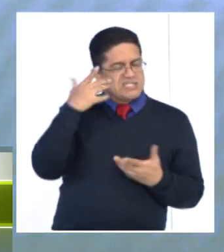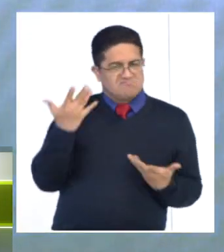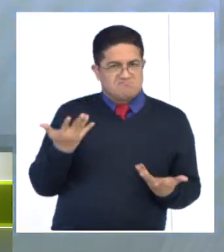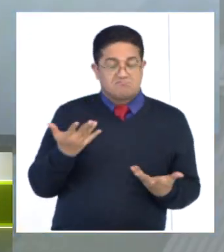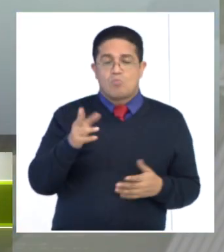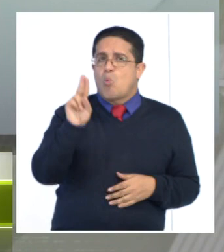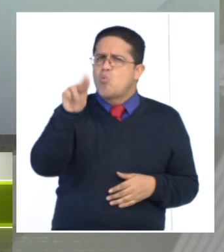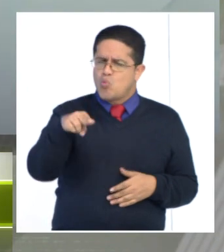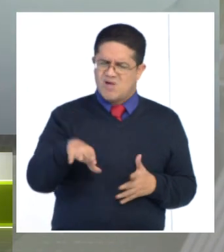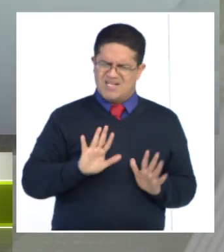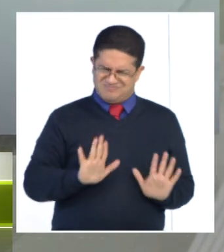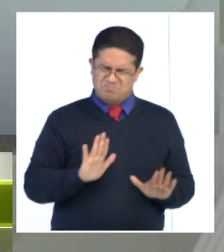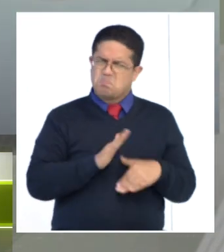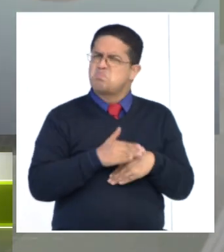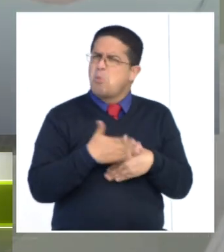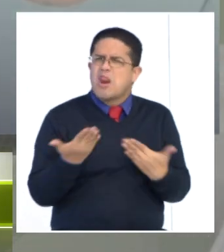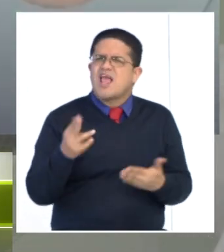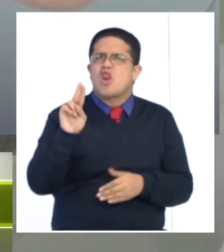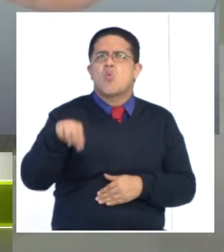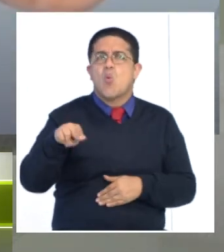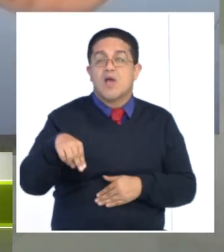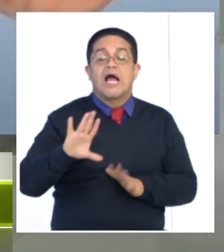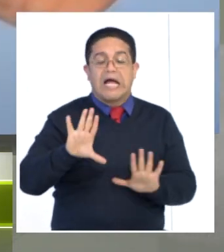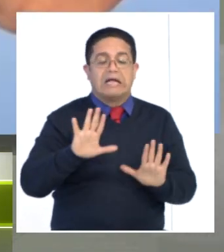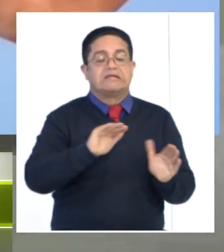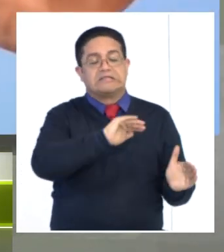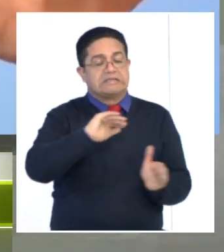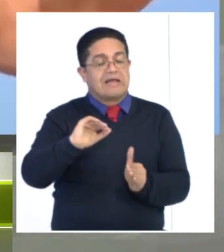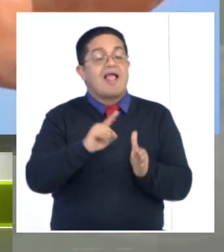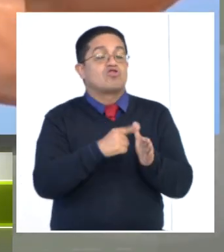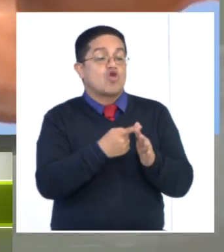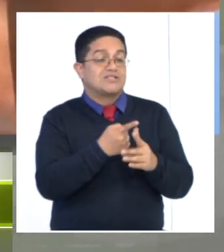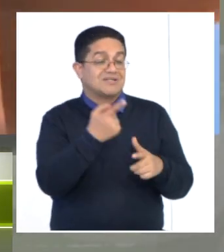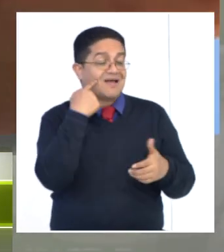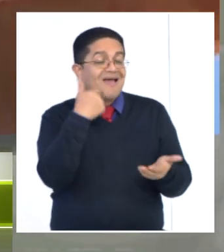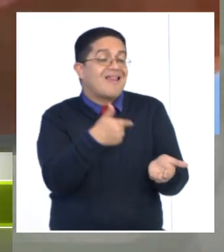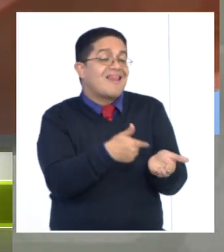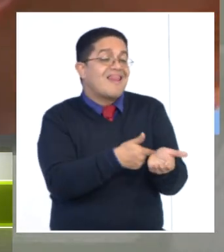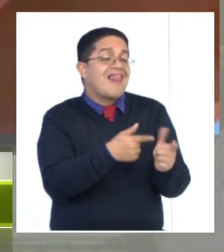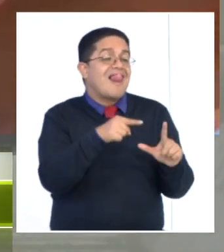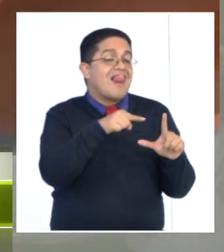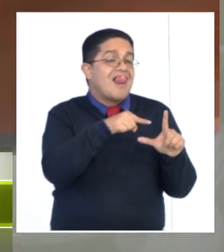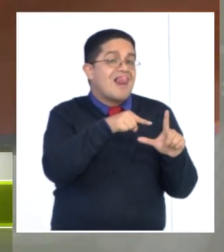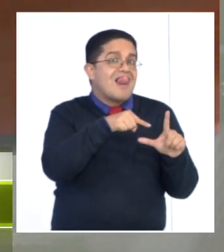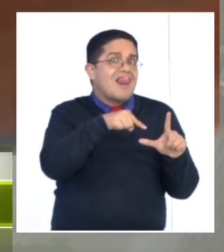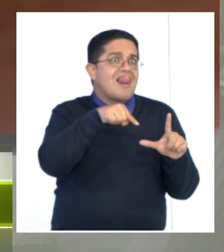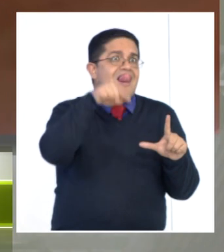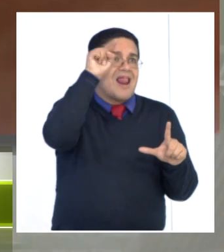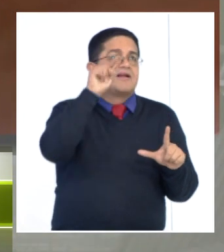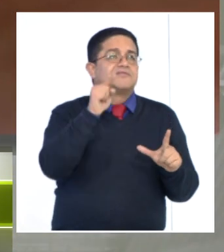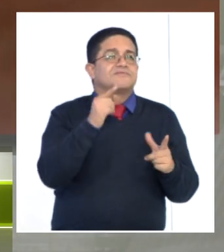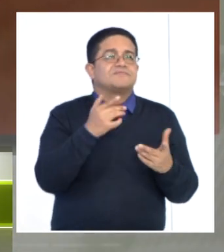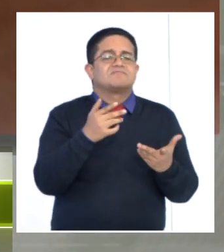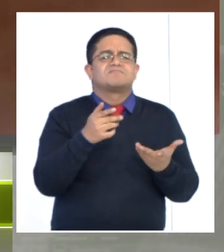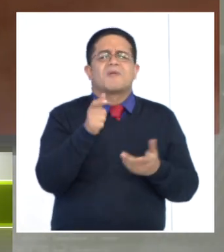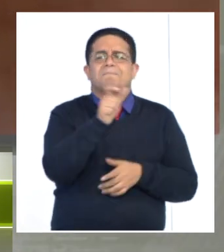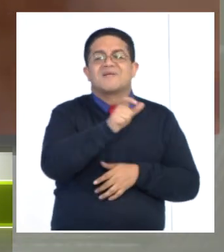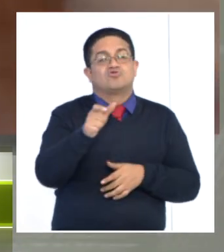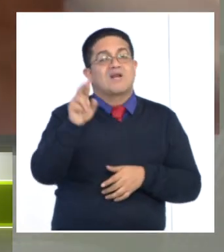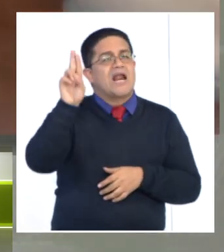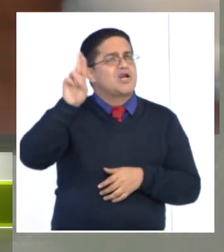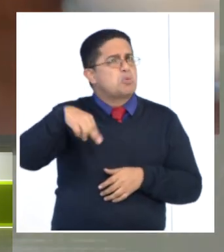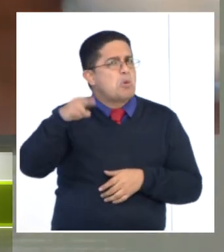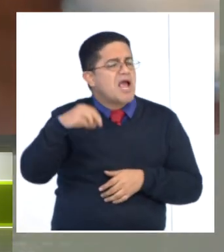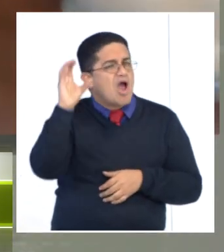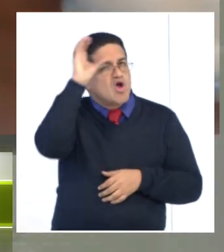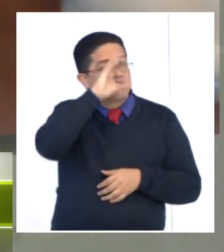Ya va, ¿qué pasó aquí? Entonces, el antígeno prostático no se eleva, o sea, un paciente no te llega con 100 de antígeno